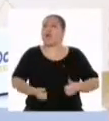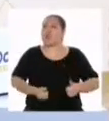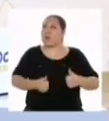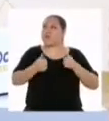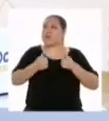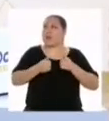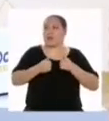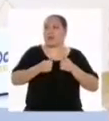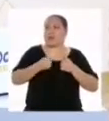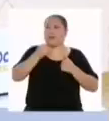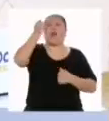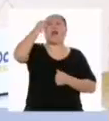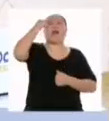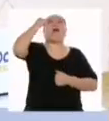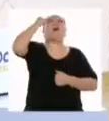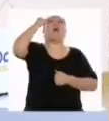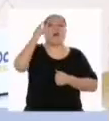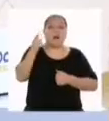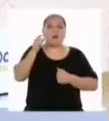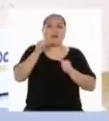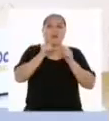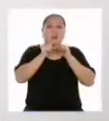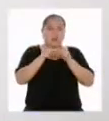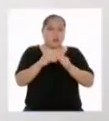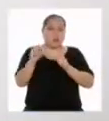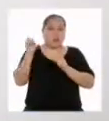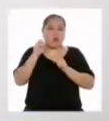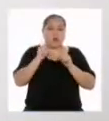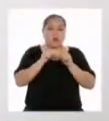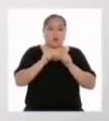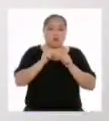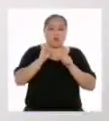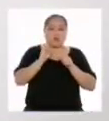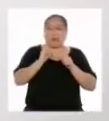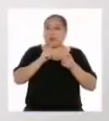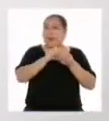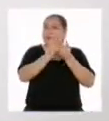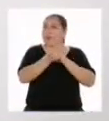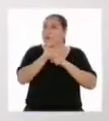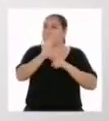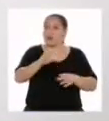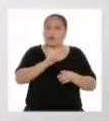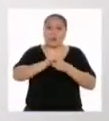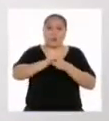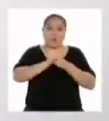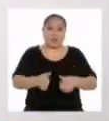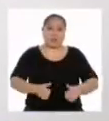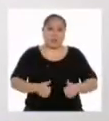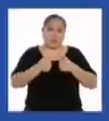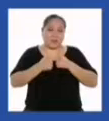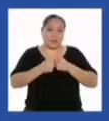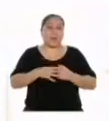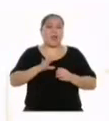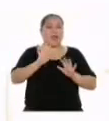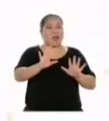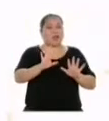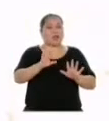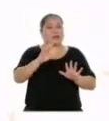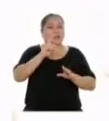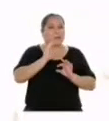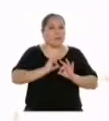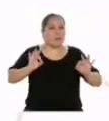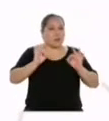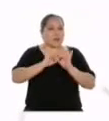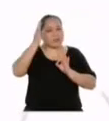a seguir o mantengan hábitos saludables. En ese sentido, es importante hacerse algunas preguntas.